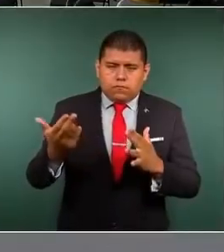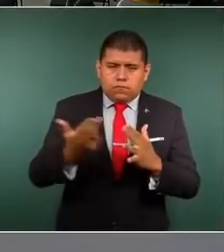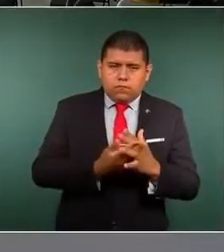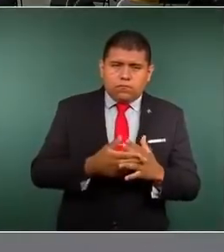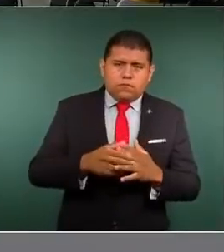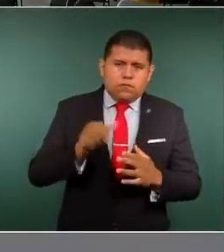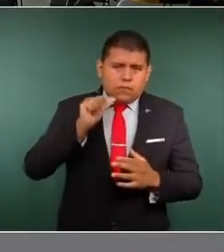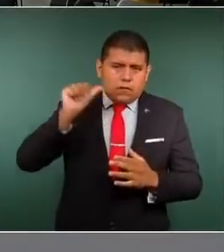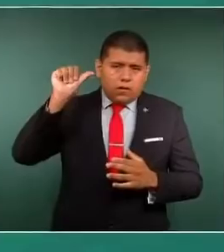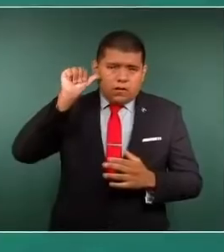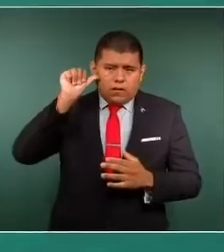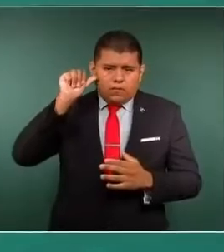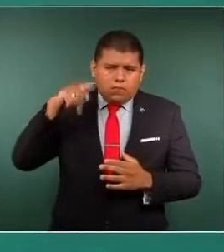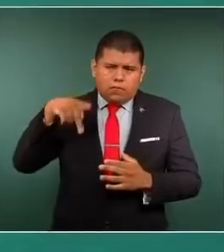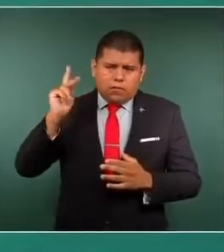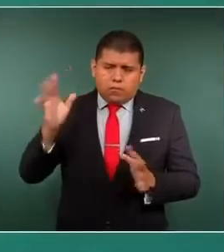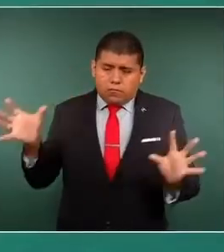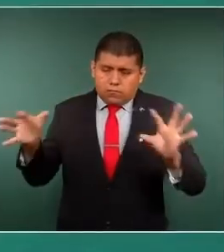aislados